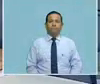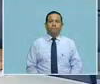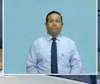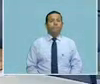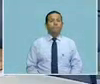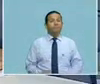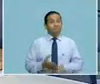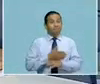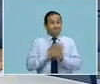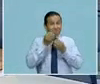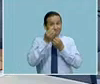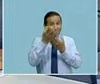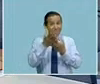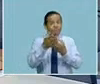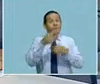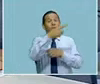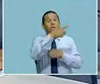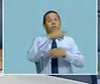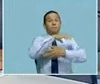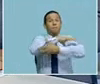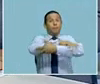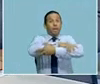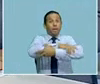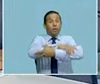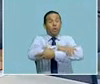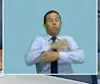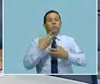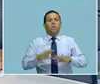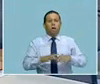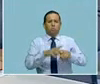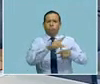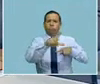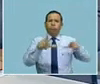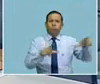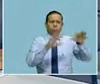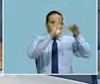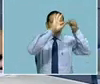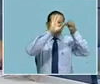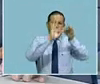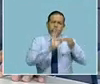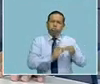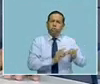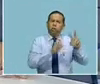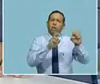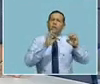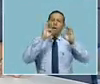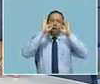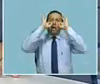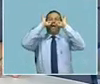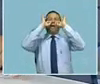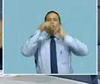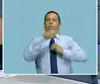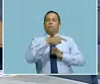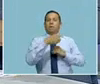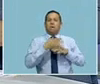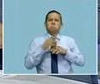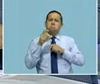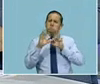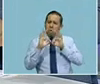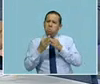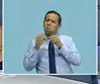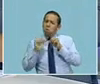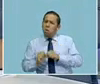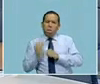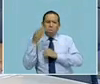Como lo anunciamos, en el Malecón 2000 se ha creado un espacio con la temática de Halloween para que toda la familia pueda acudir y tener un momento de